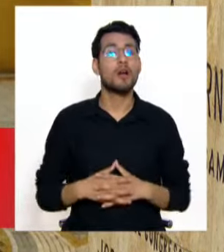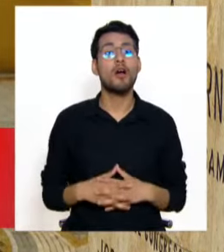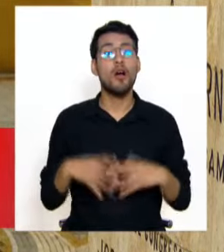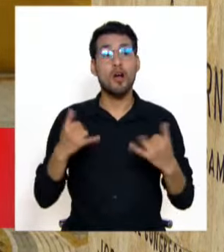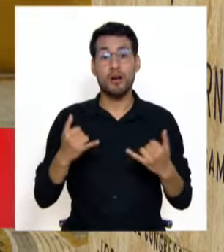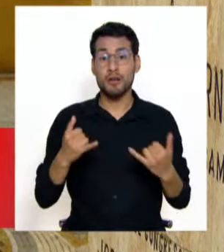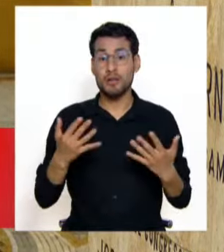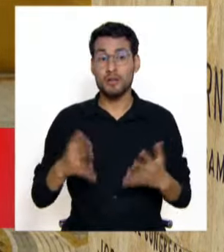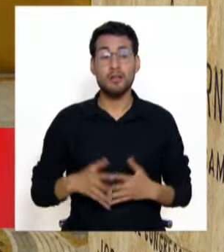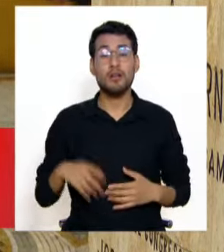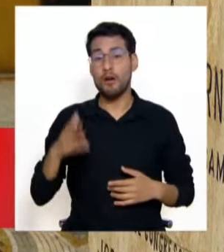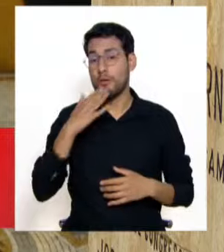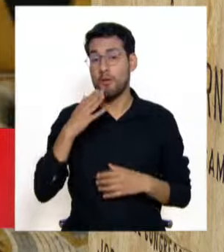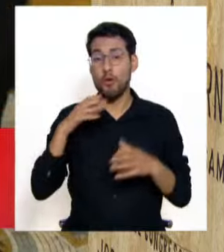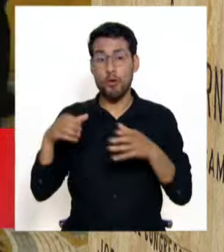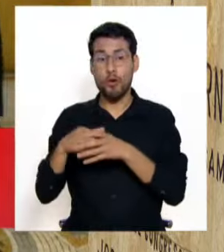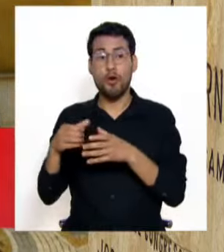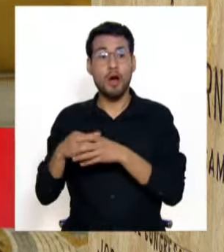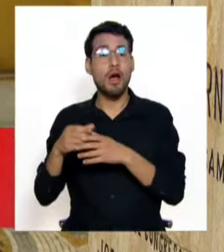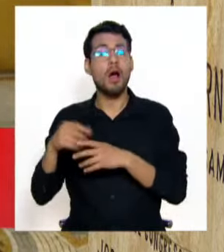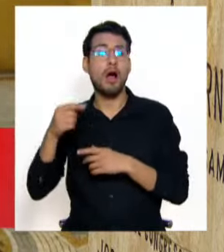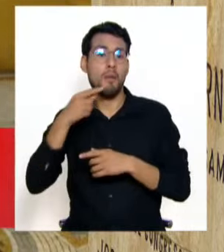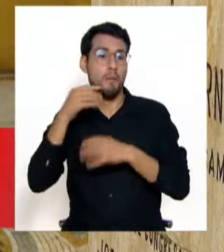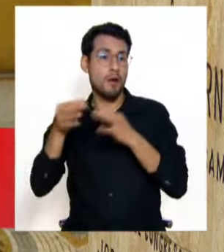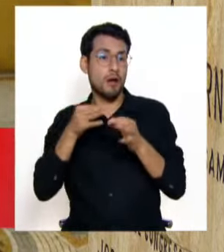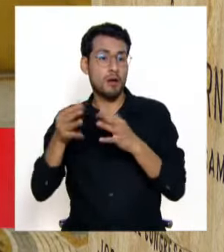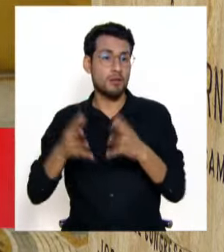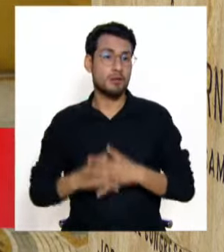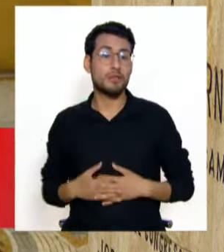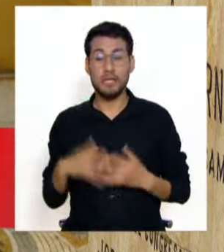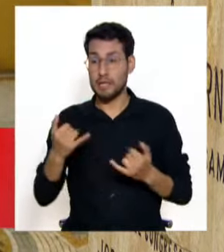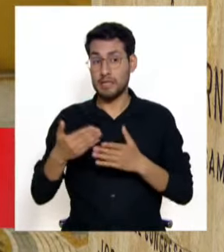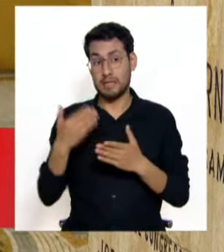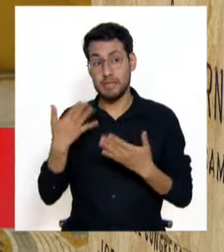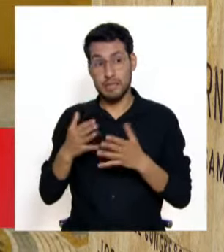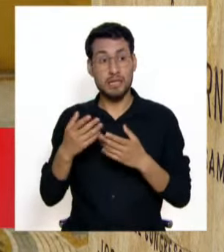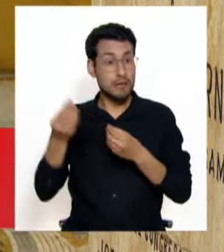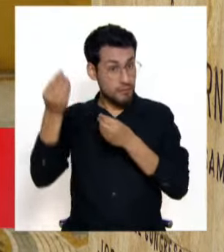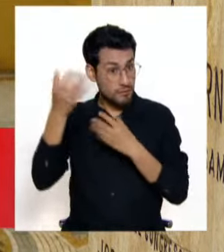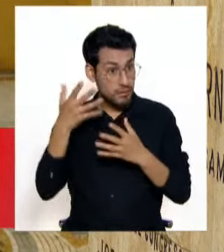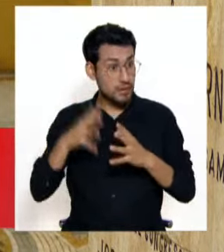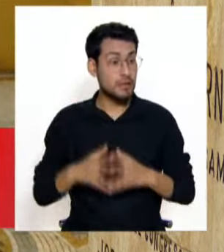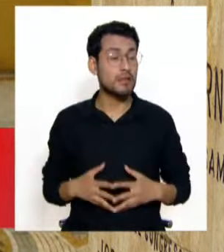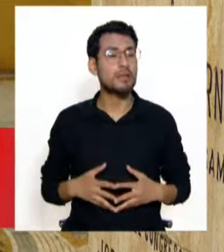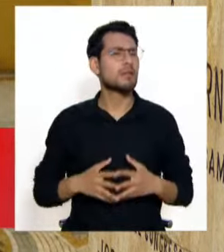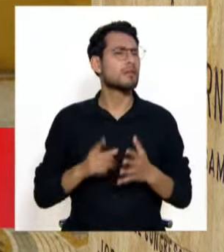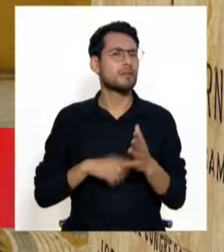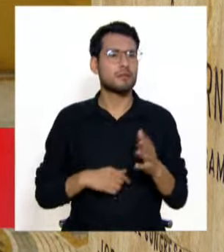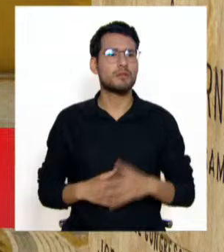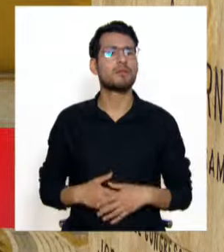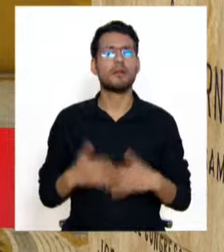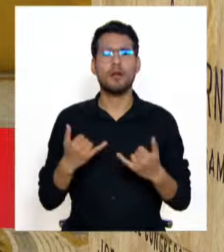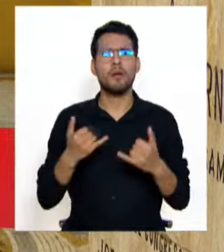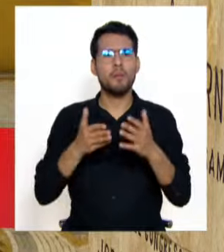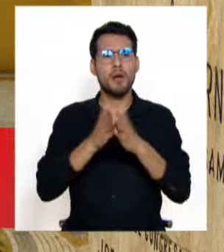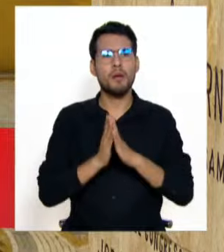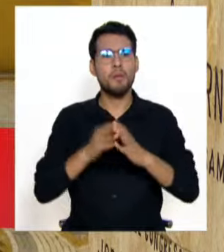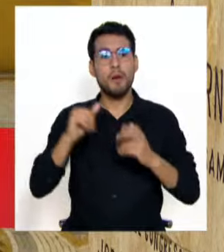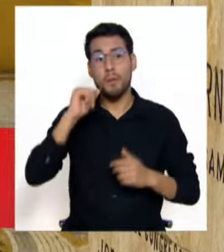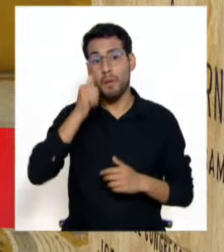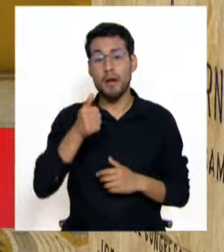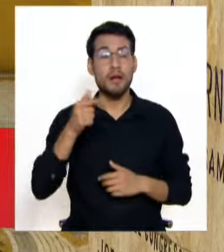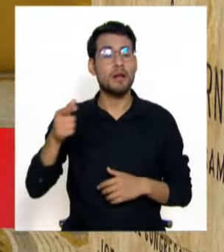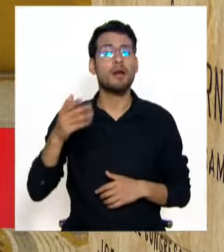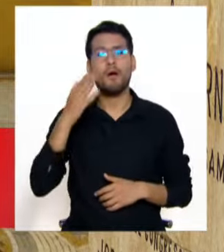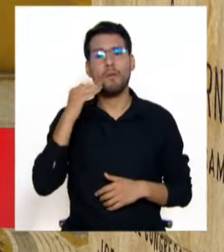hay junta de portavoces y lo que ya nos han alcanzado, una información preliminar, es que se va a pedir que mañana venga